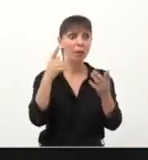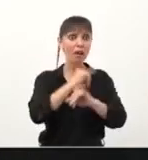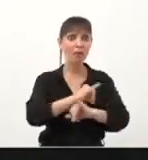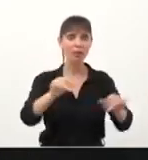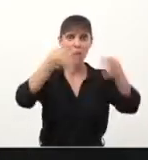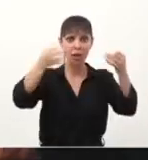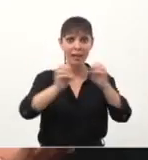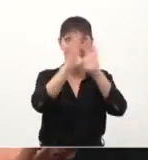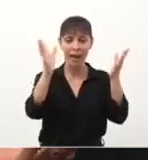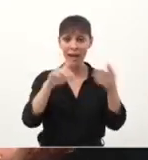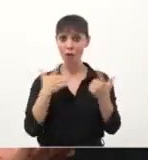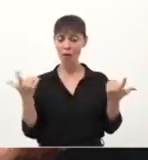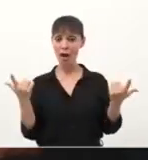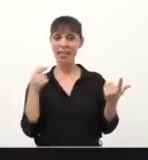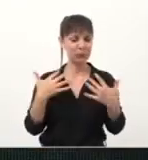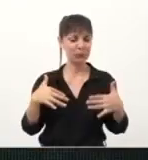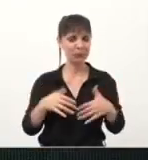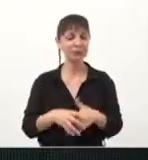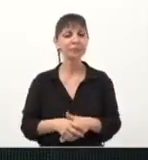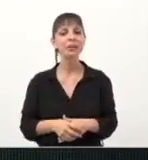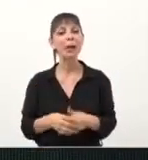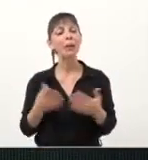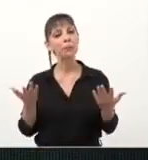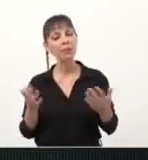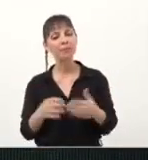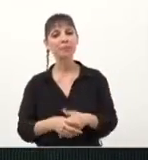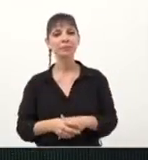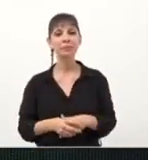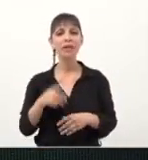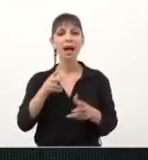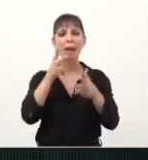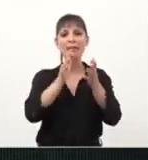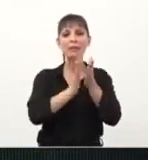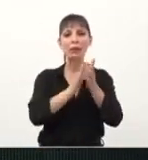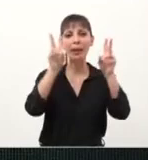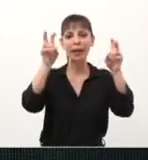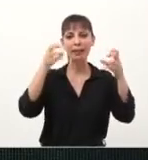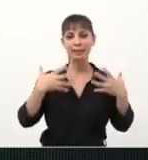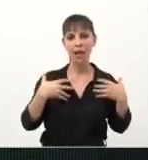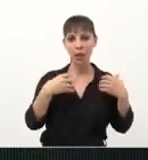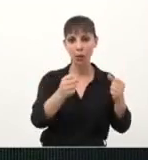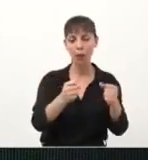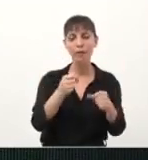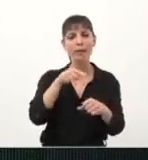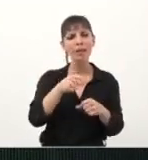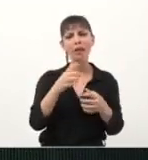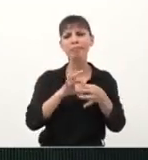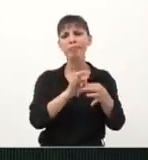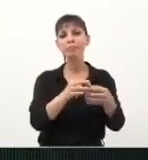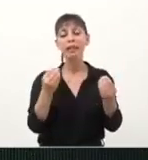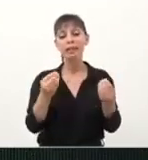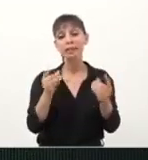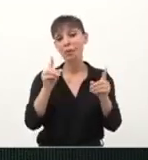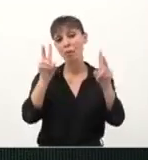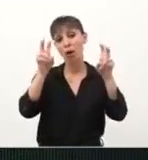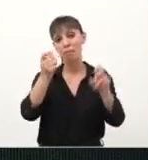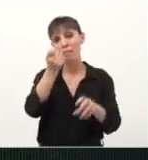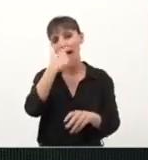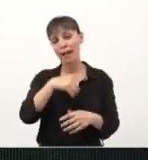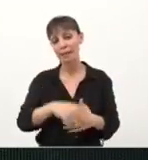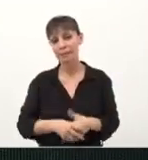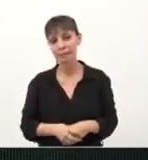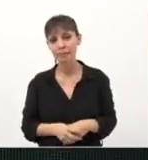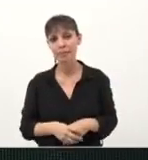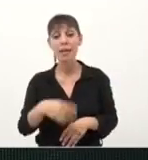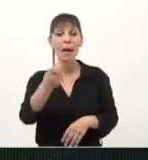debatir. Eso no es bueno. Vamos a hablar un poco de salud y esto tiene que ver con qué fue lo que pasó con Macri. Macri no tuvo